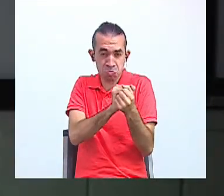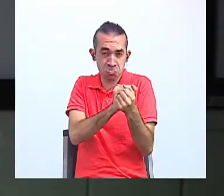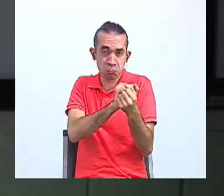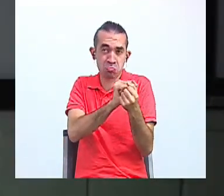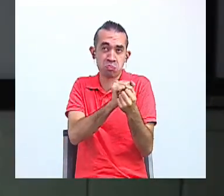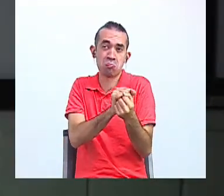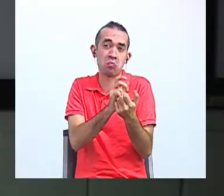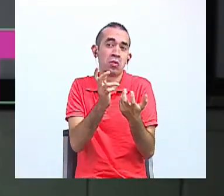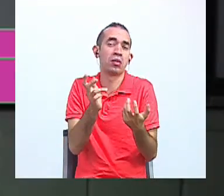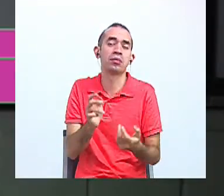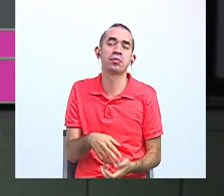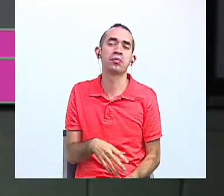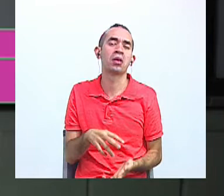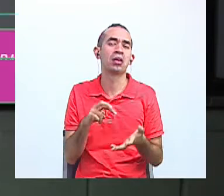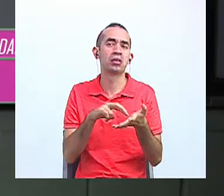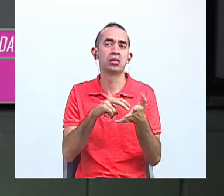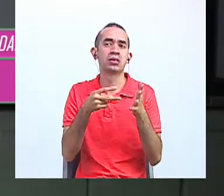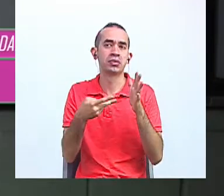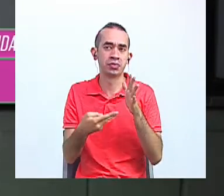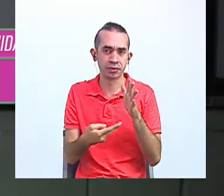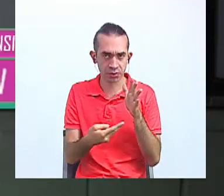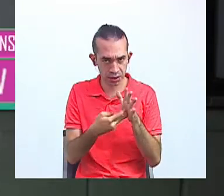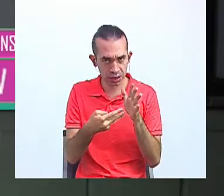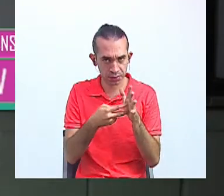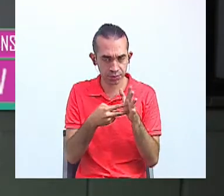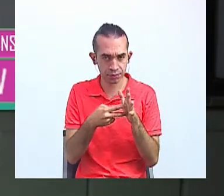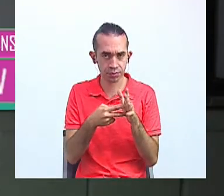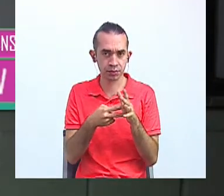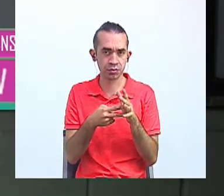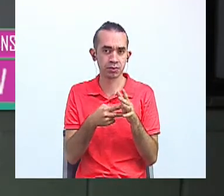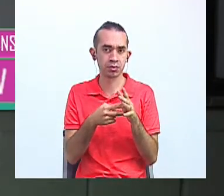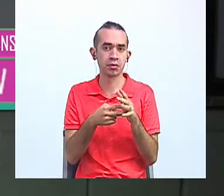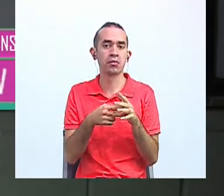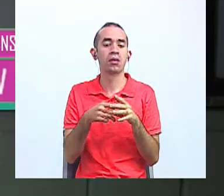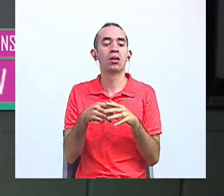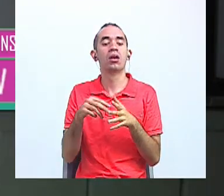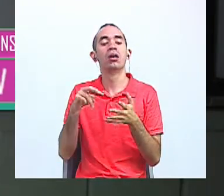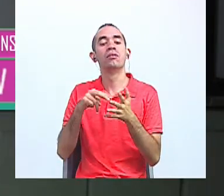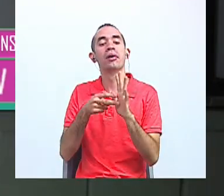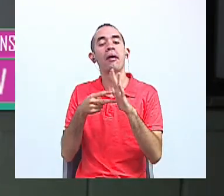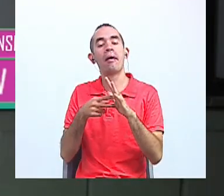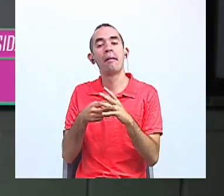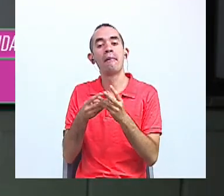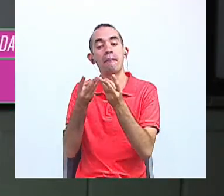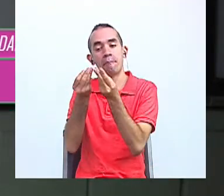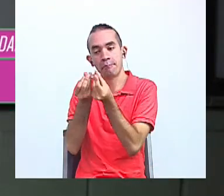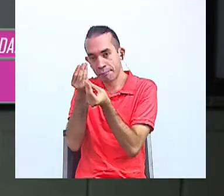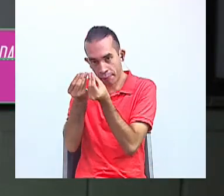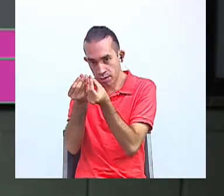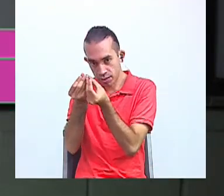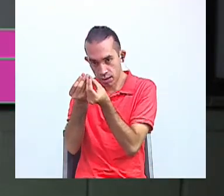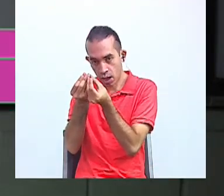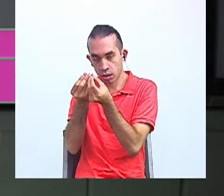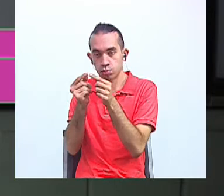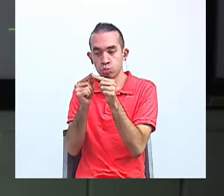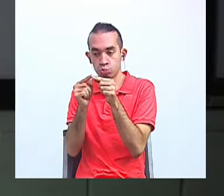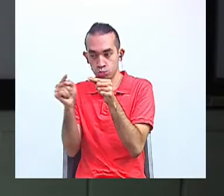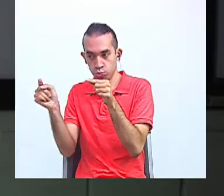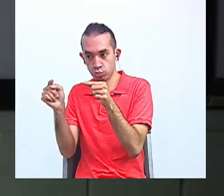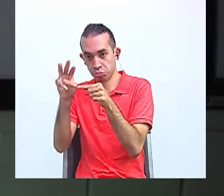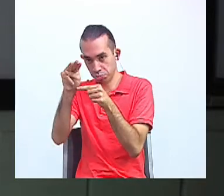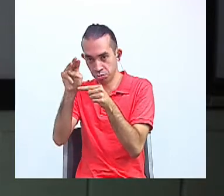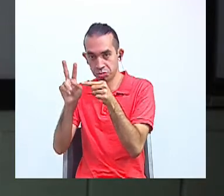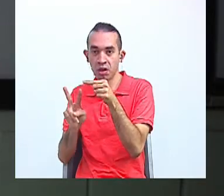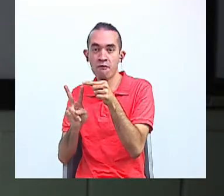densidad se define como la razón de masa por unidad de volumen, y para eso tenemos un set con